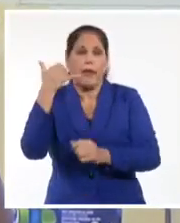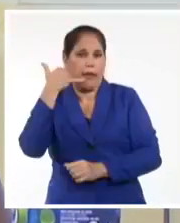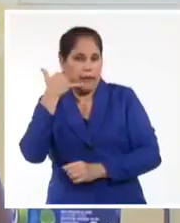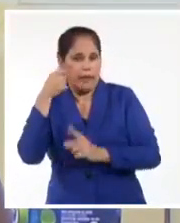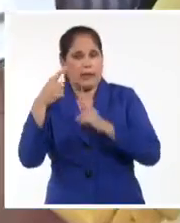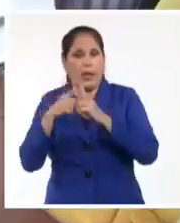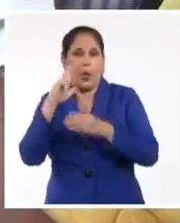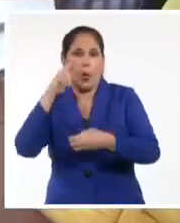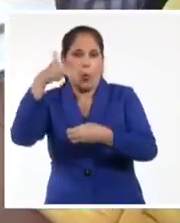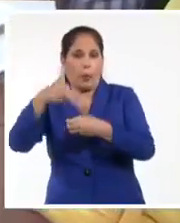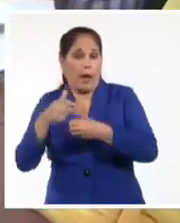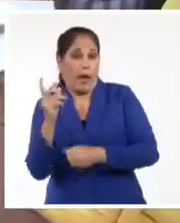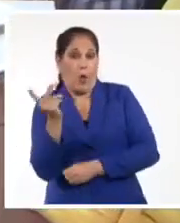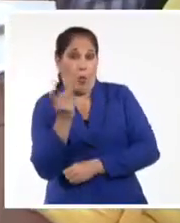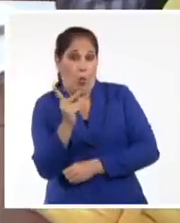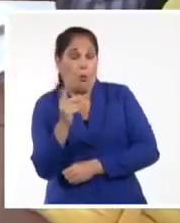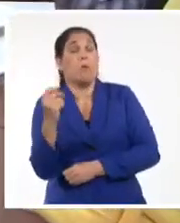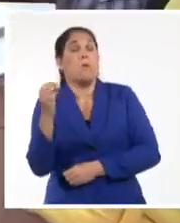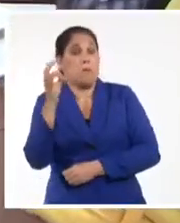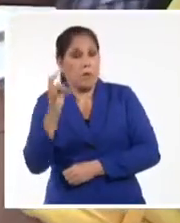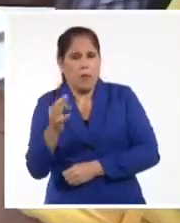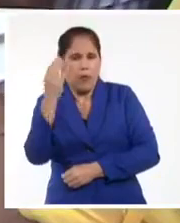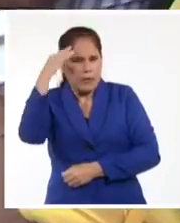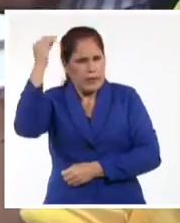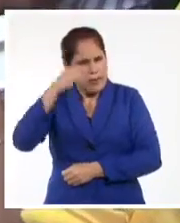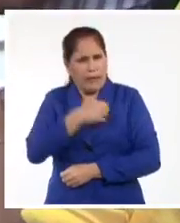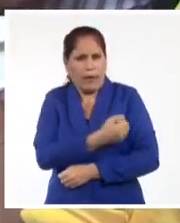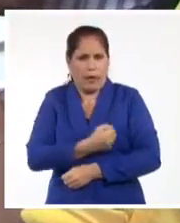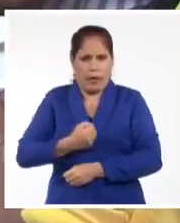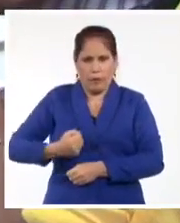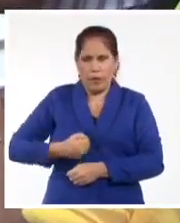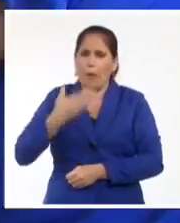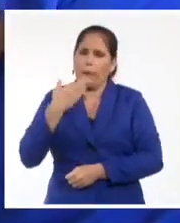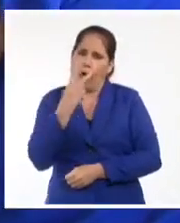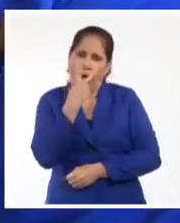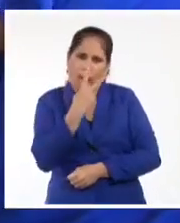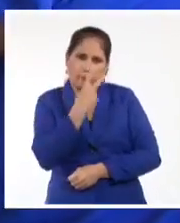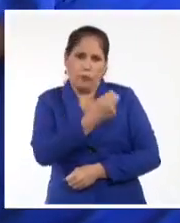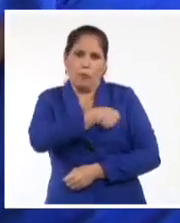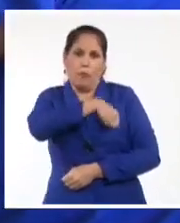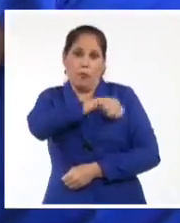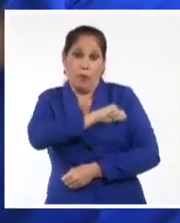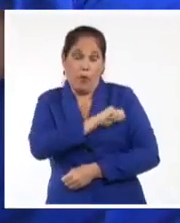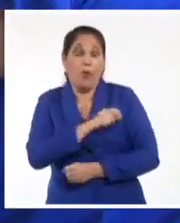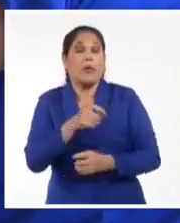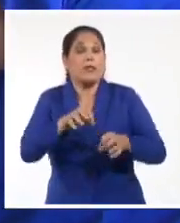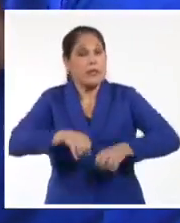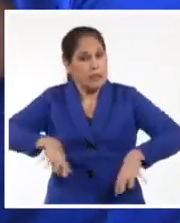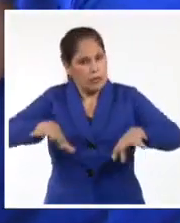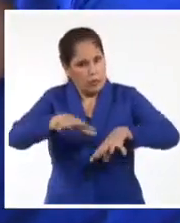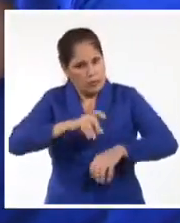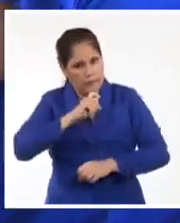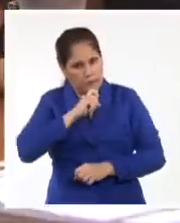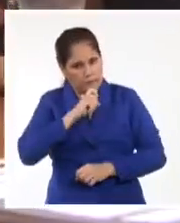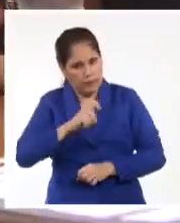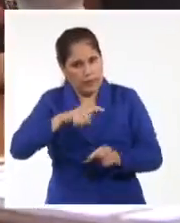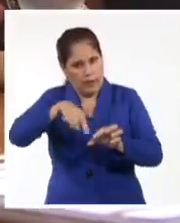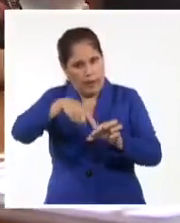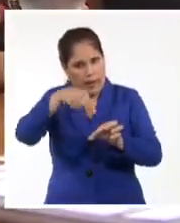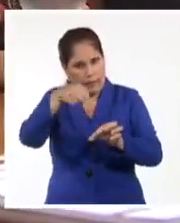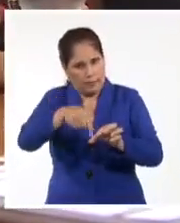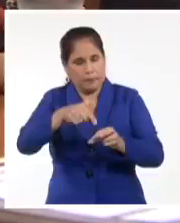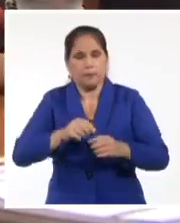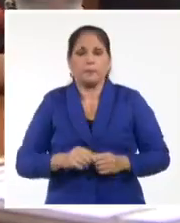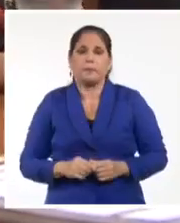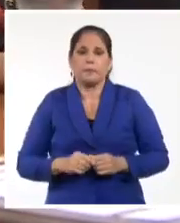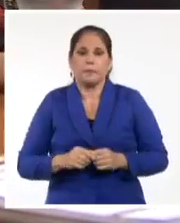y CUPET. En cada una de estas instituciones, conoció los esfuerzos para una mejor atención al pueblo en medio de las actuales condiciones.